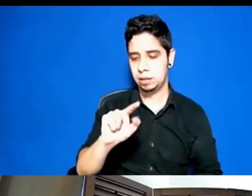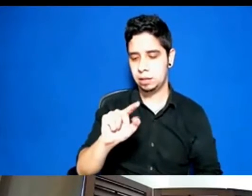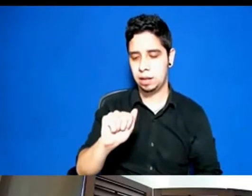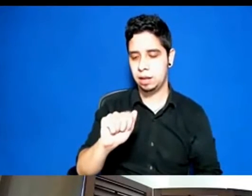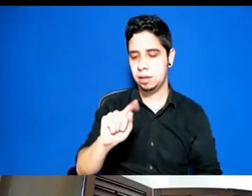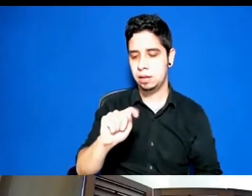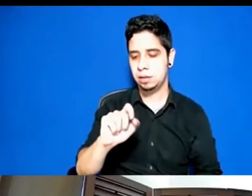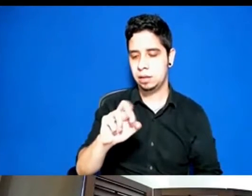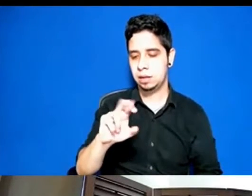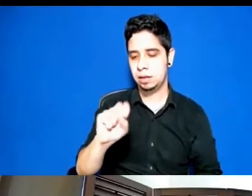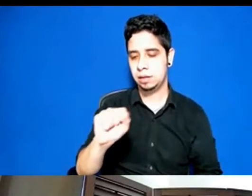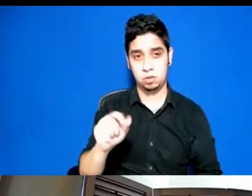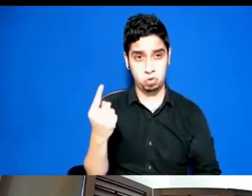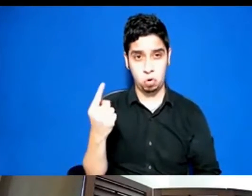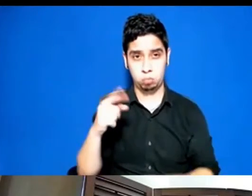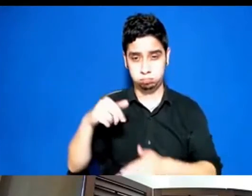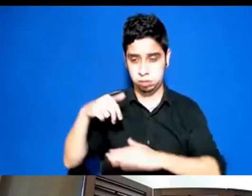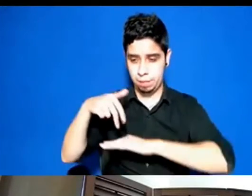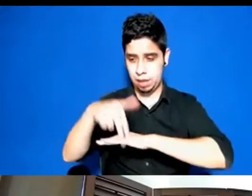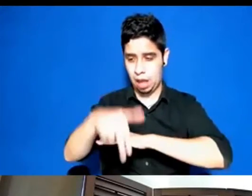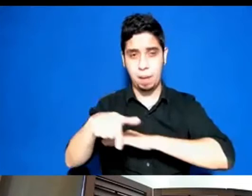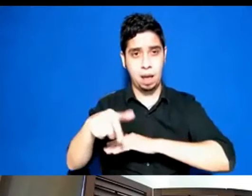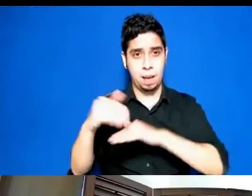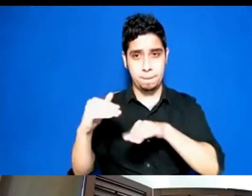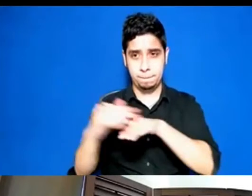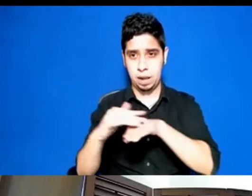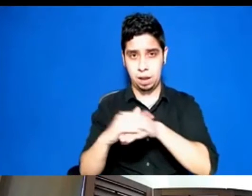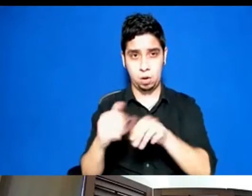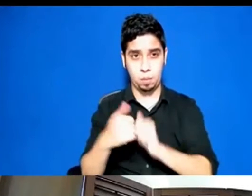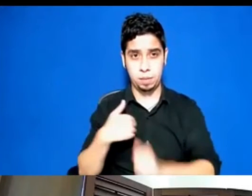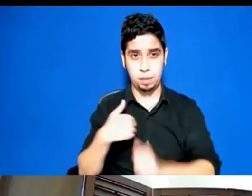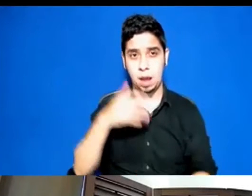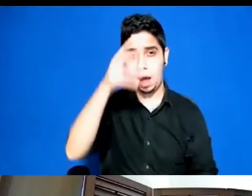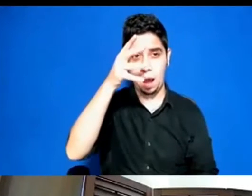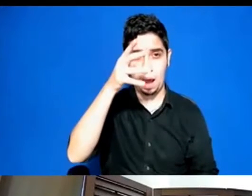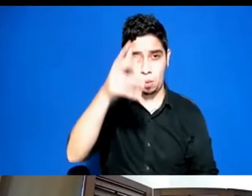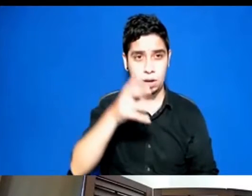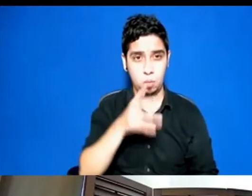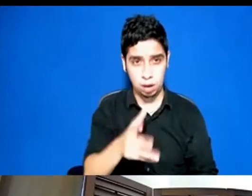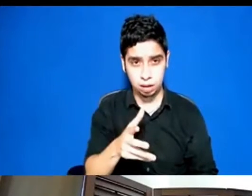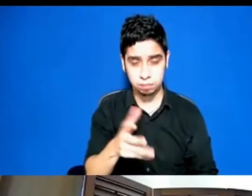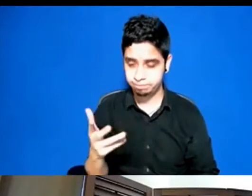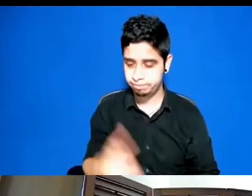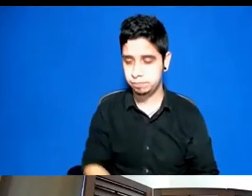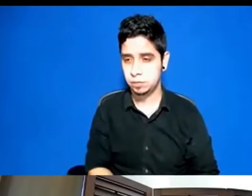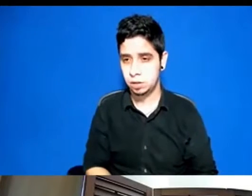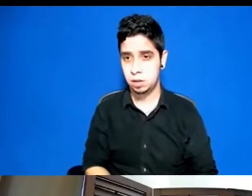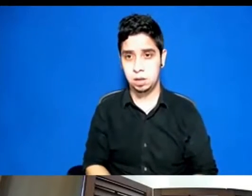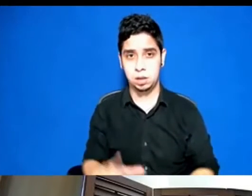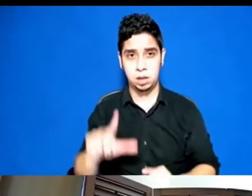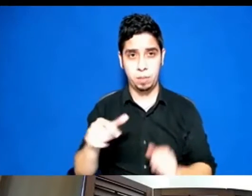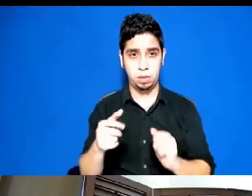esa playa desde que tenía 3 años con las abuelas mías. Me voy para los Estados Unidos